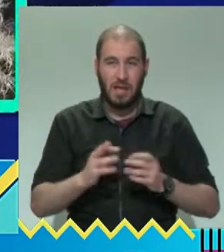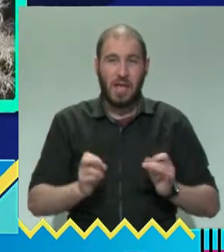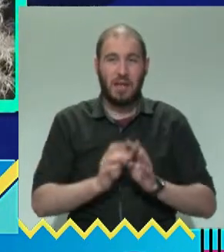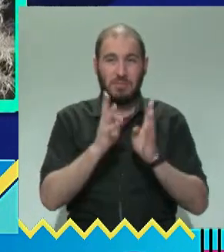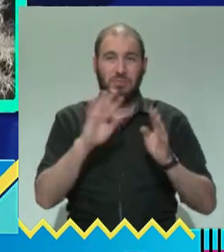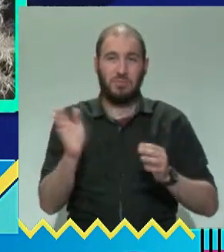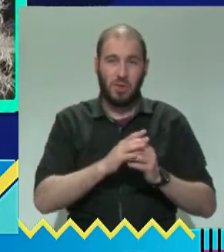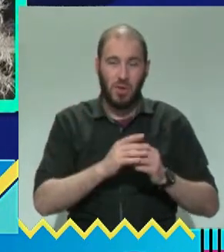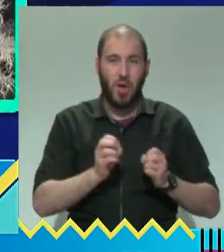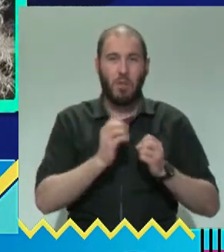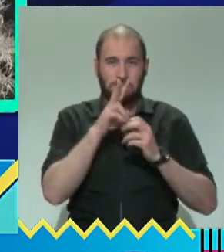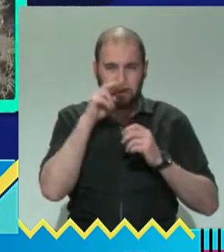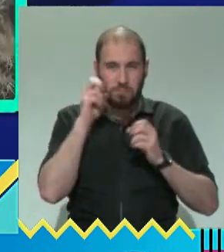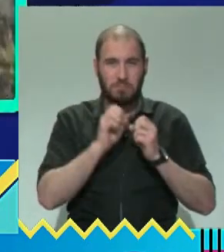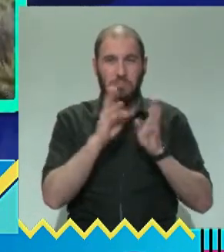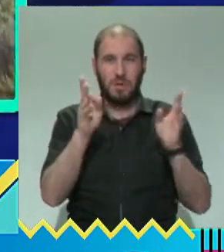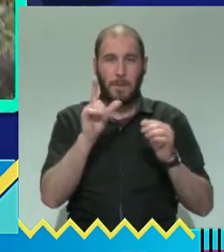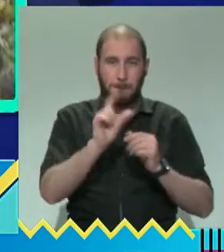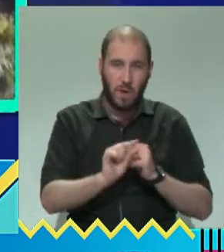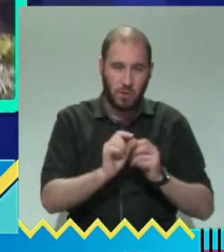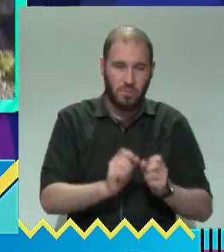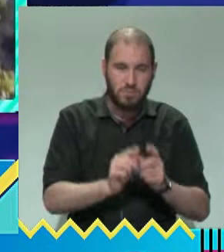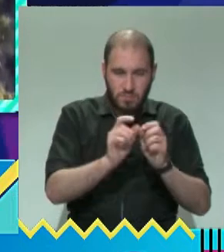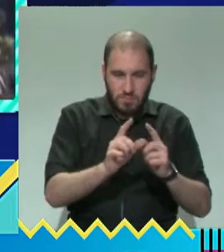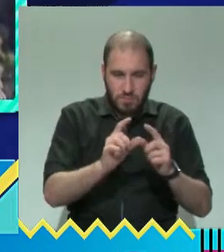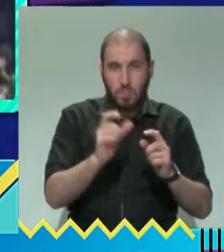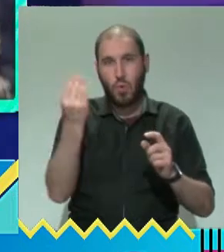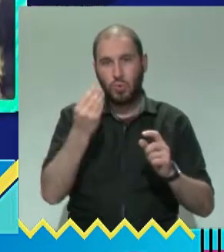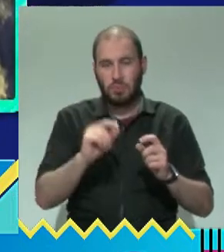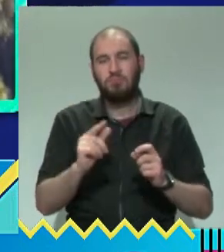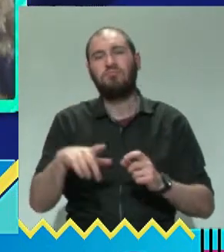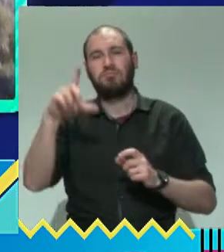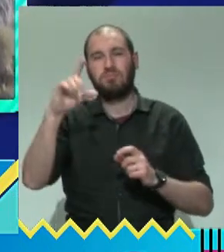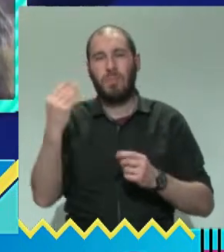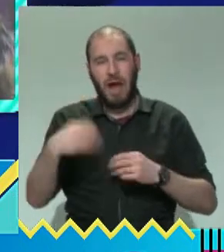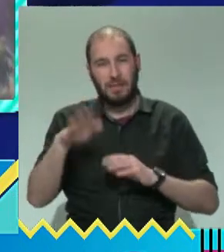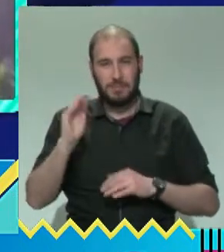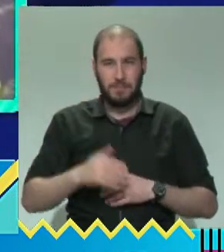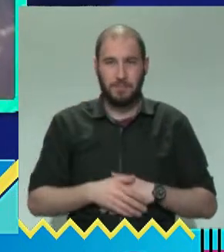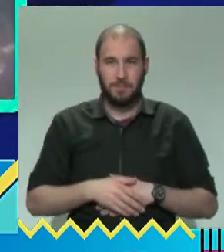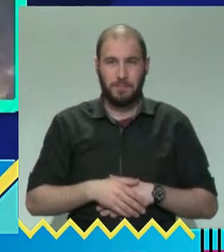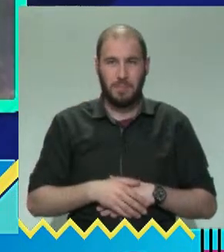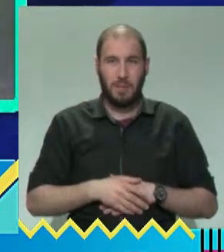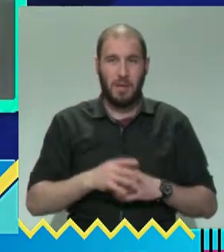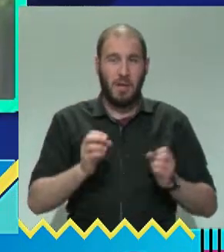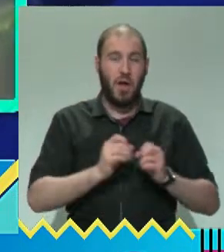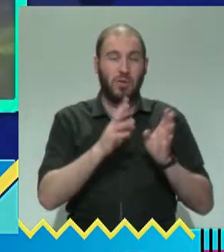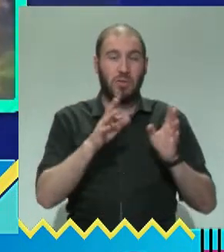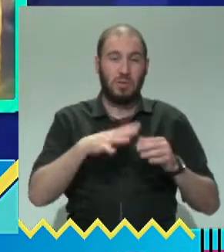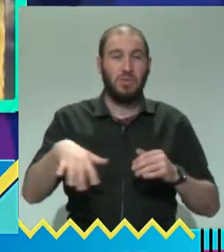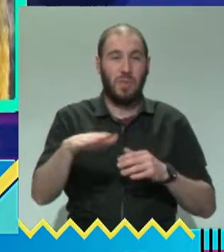crecimiento es oxígeno. O sea, si crece poco, produce poco oxígeno. Si crece mucho, produce mucho oxígeno. Bien. Es oxígeno que agrega a la